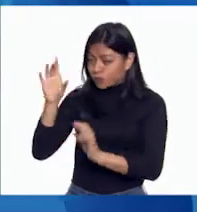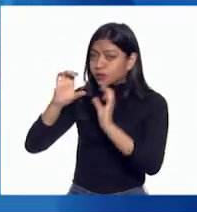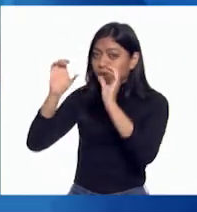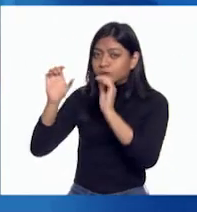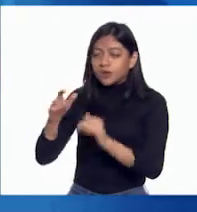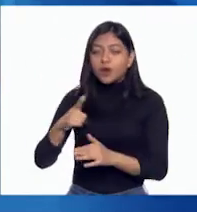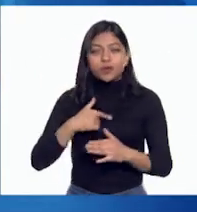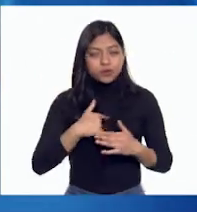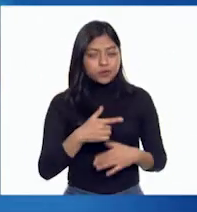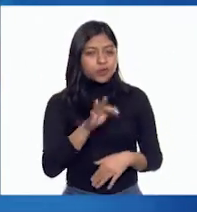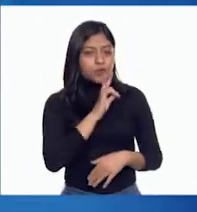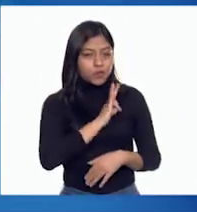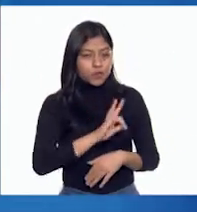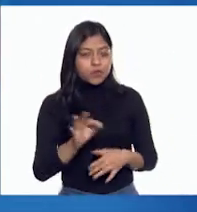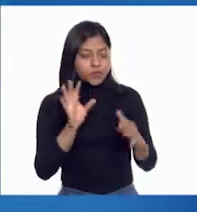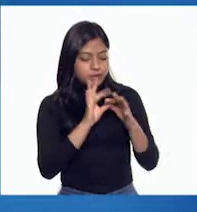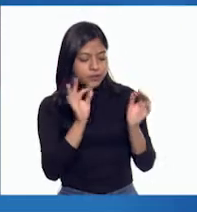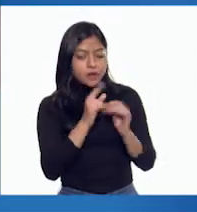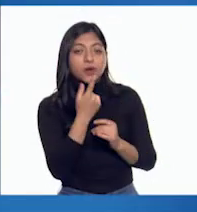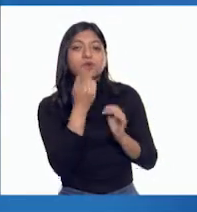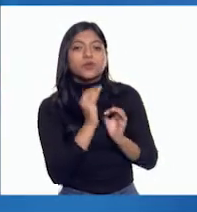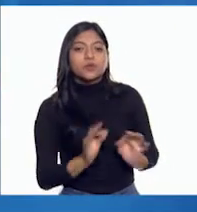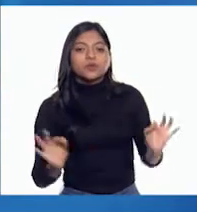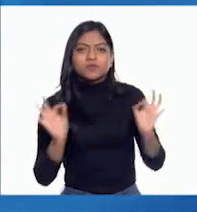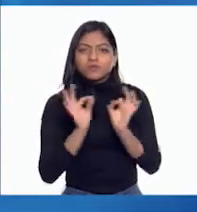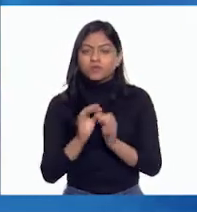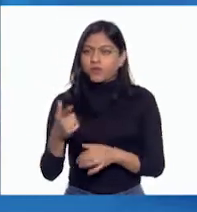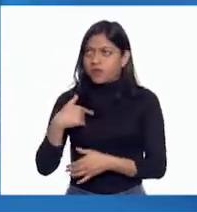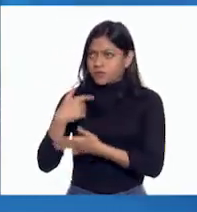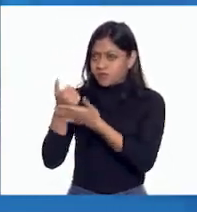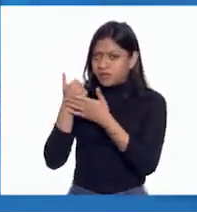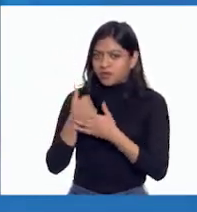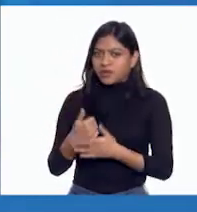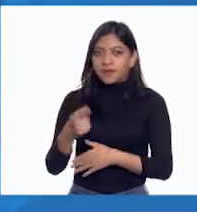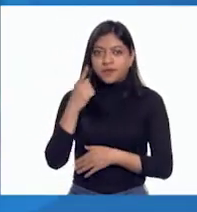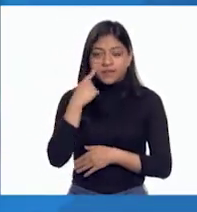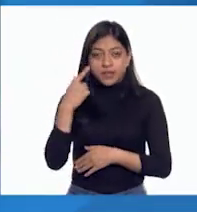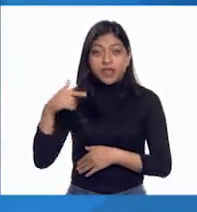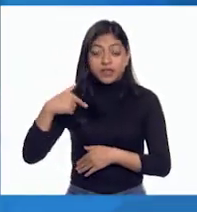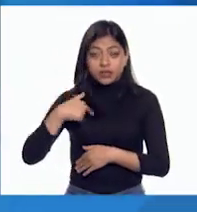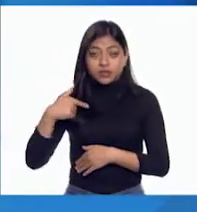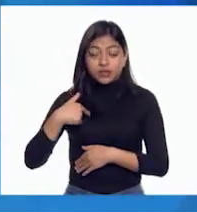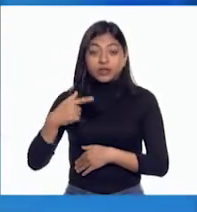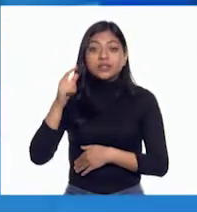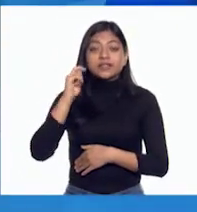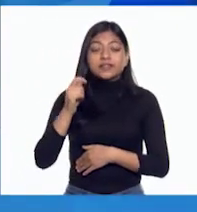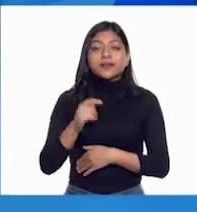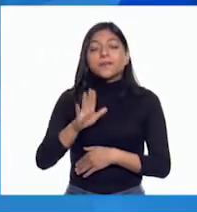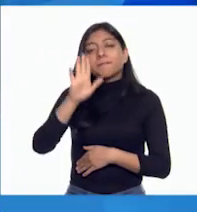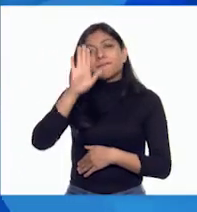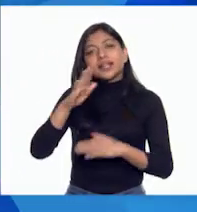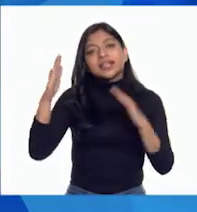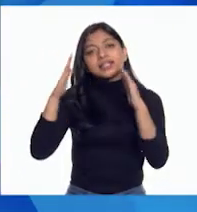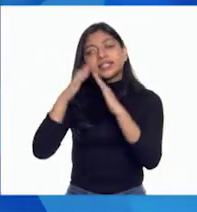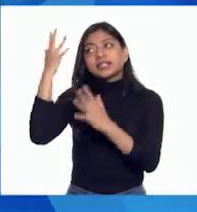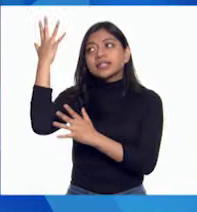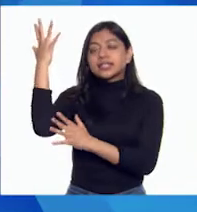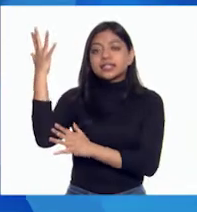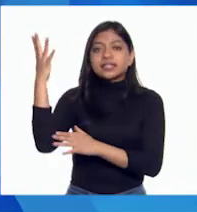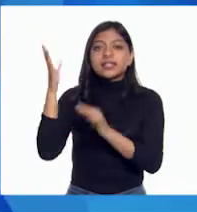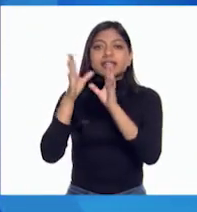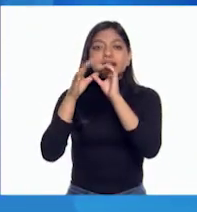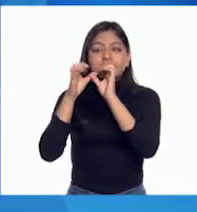por ustedes. ¿Cómo nos puedes ayudar a nosotros? Yo le doy casa a muchísimas especies de animales. De